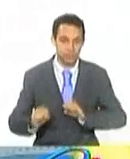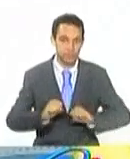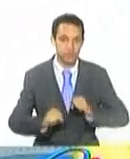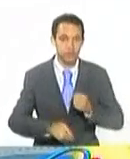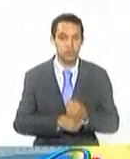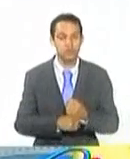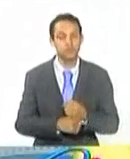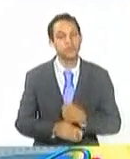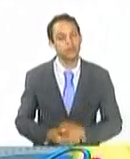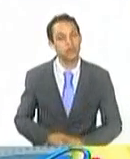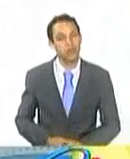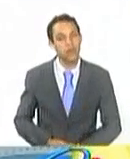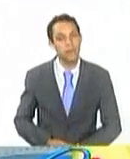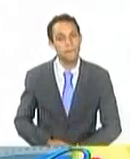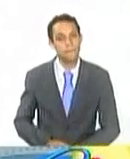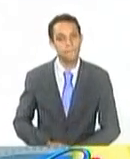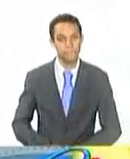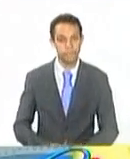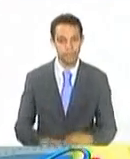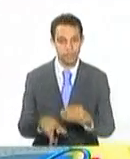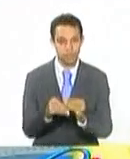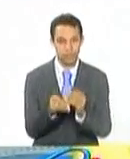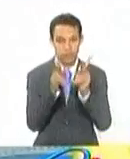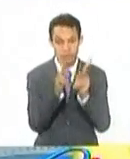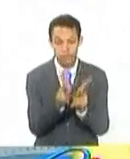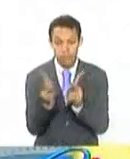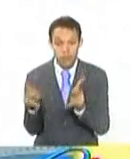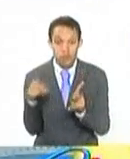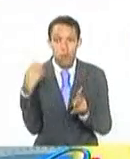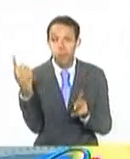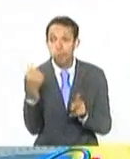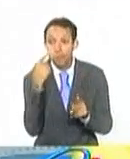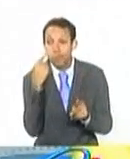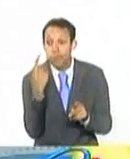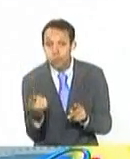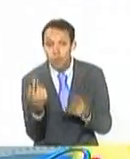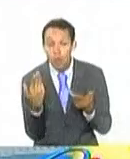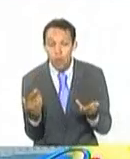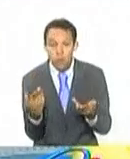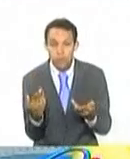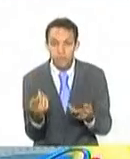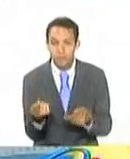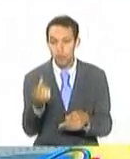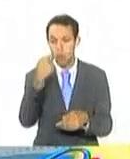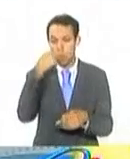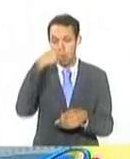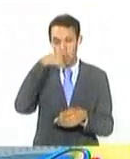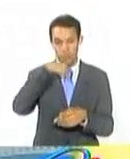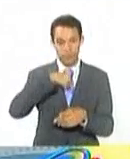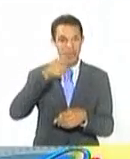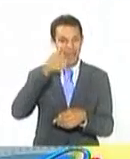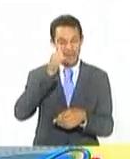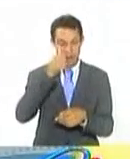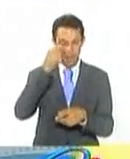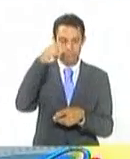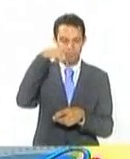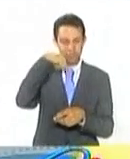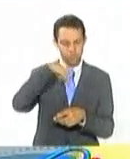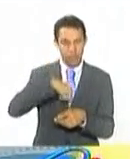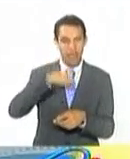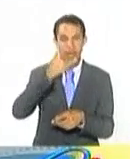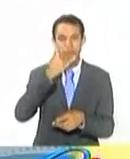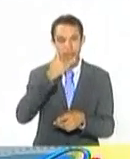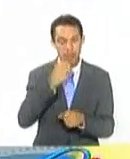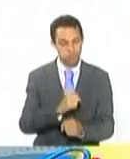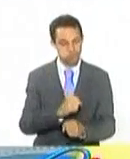metabólico de igual manera estas personas hay que mirar muy bien hacer una endoscopia hacer otro tipo de exámenes para definir Por qué no aumenta